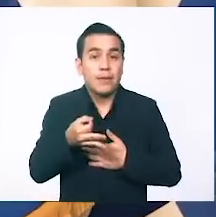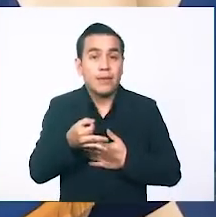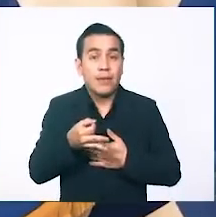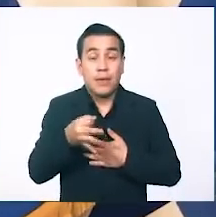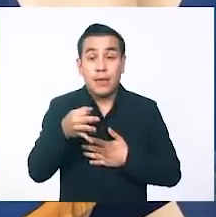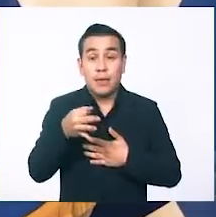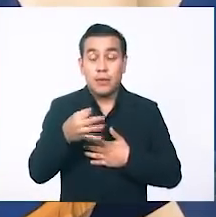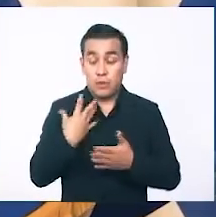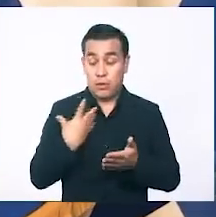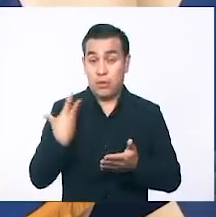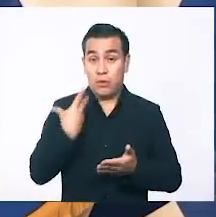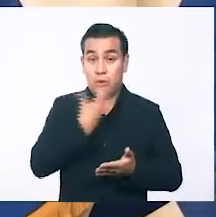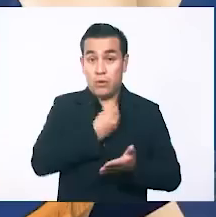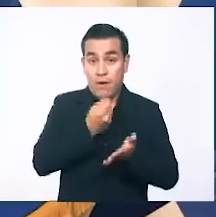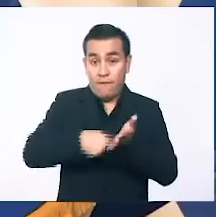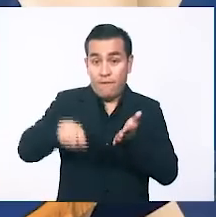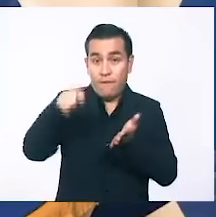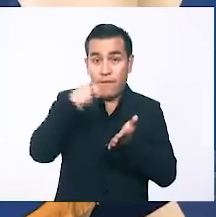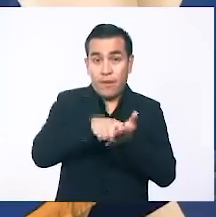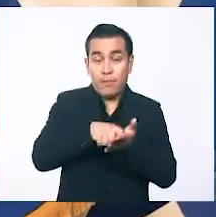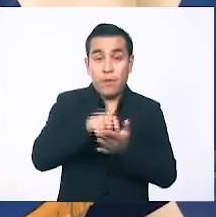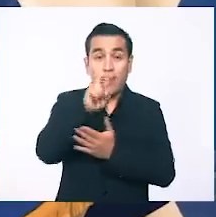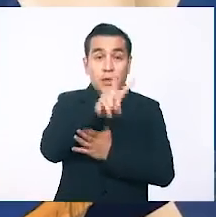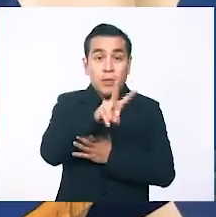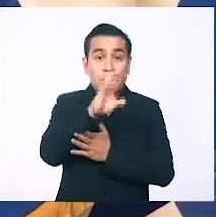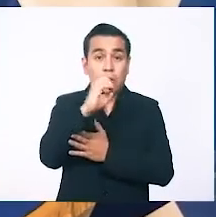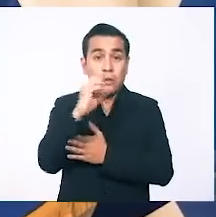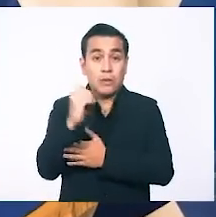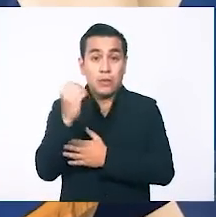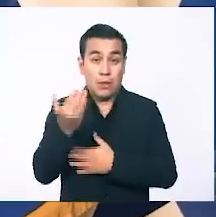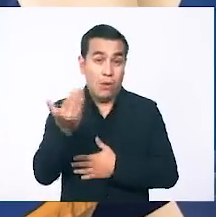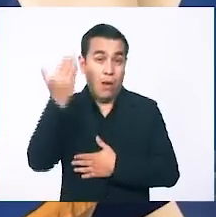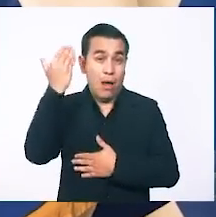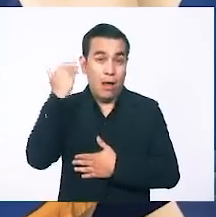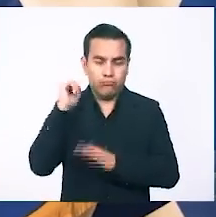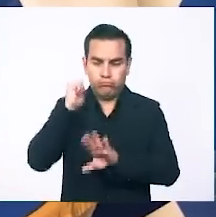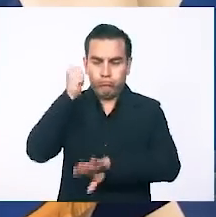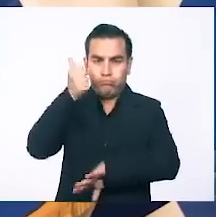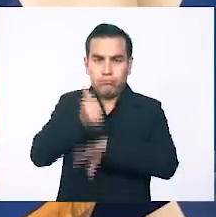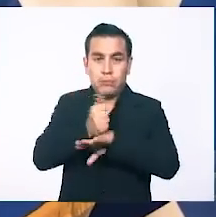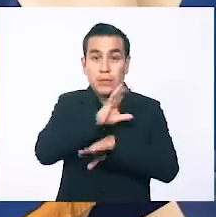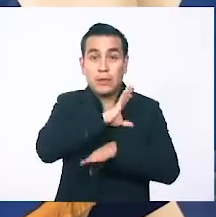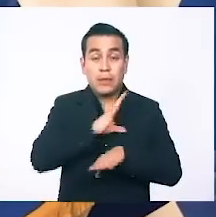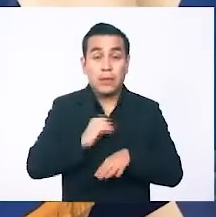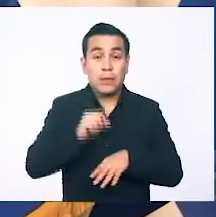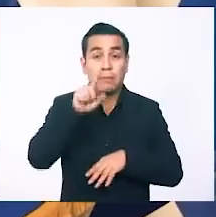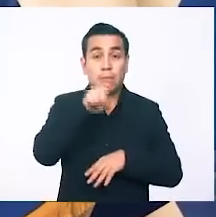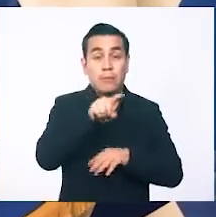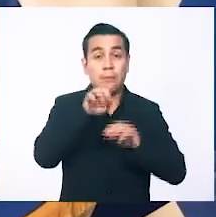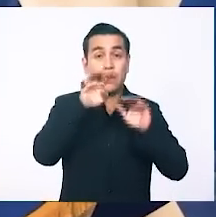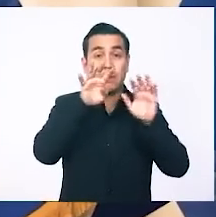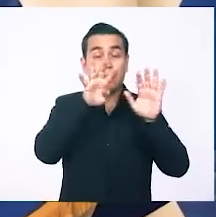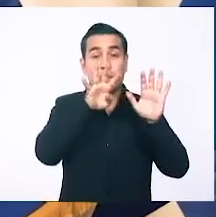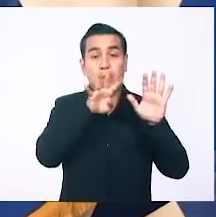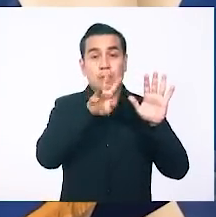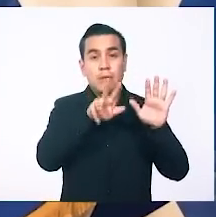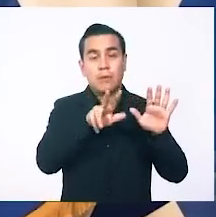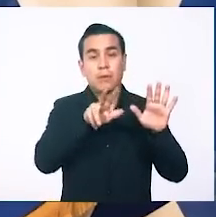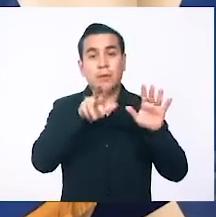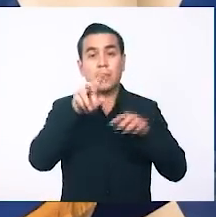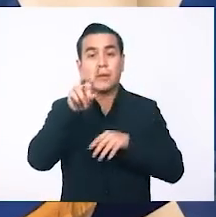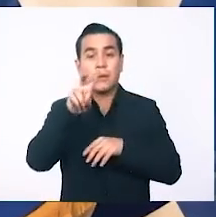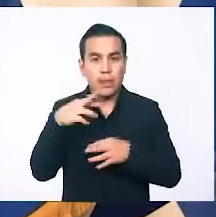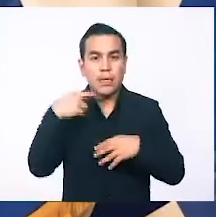documento que nosotros firmamos, que lo estamos celebrando los 200 años, en 1821, espero que no era un